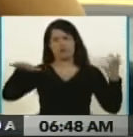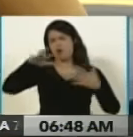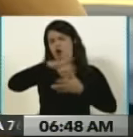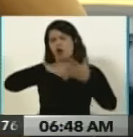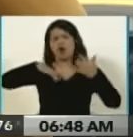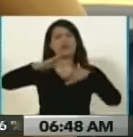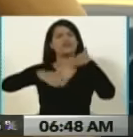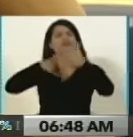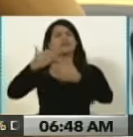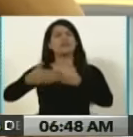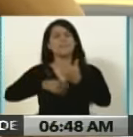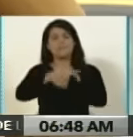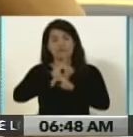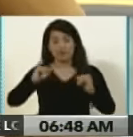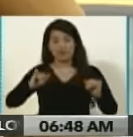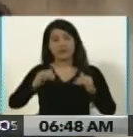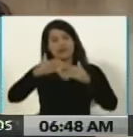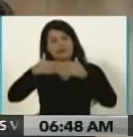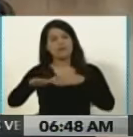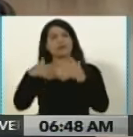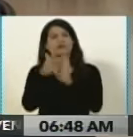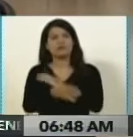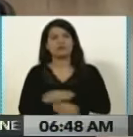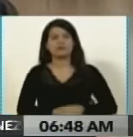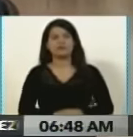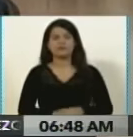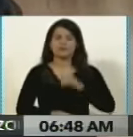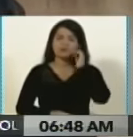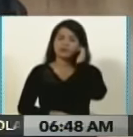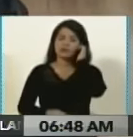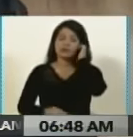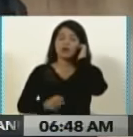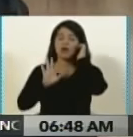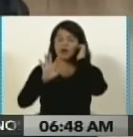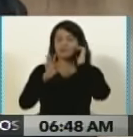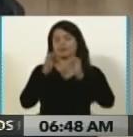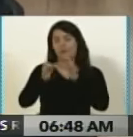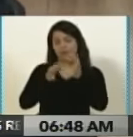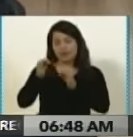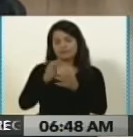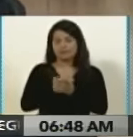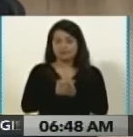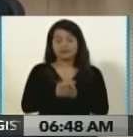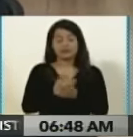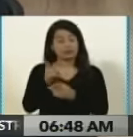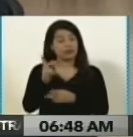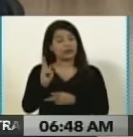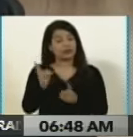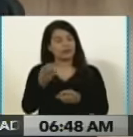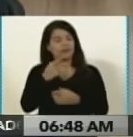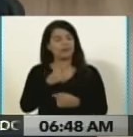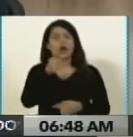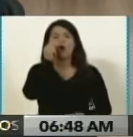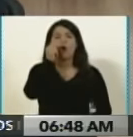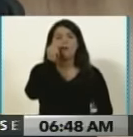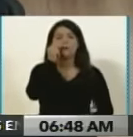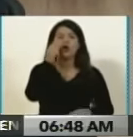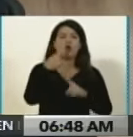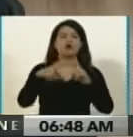país? Bueno, fíjate, ojalá tengamos tiempo de hablar de eso de verdad, ¿no? Porque es importante destacar, por ejemplo, el papel de Rómulo Betancur,